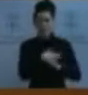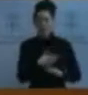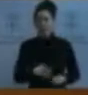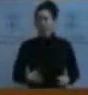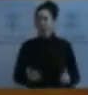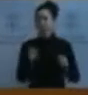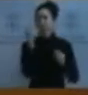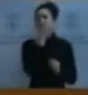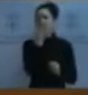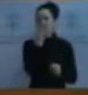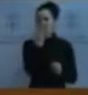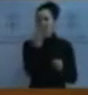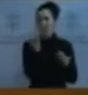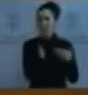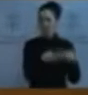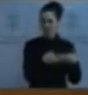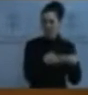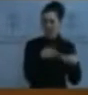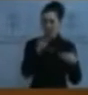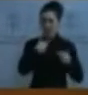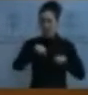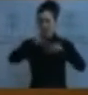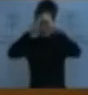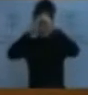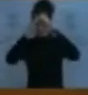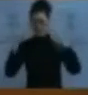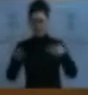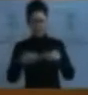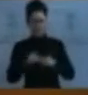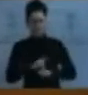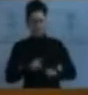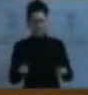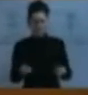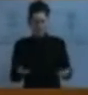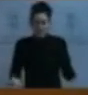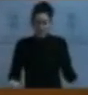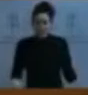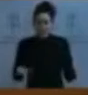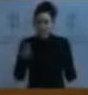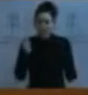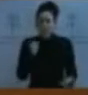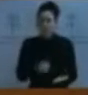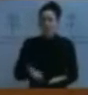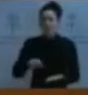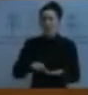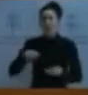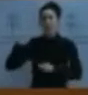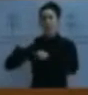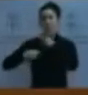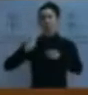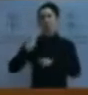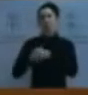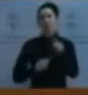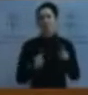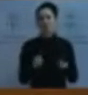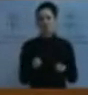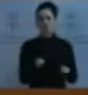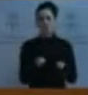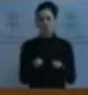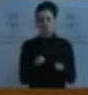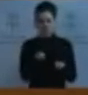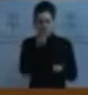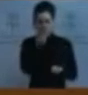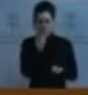colegios ni hospitales, y tienen un impuesto de sucesiones regulado de una forma más justa y más